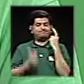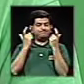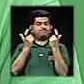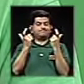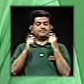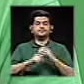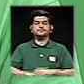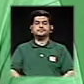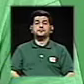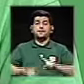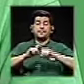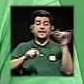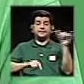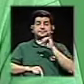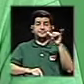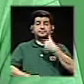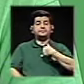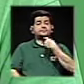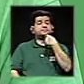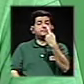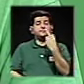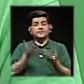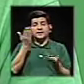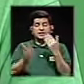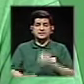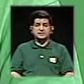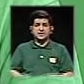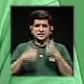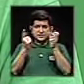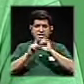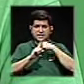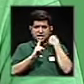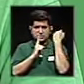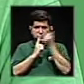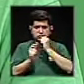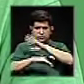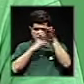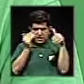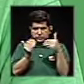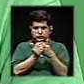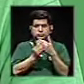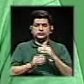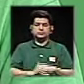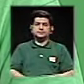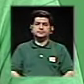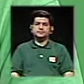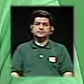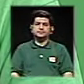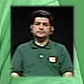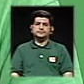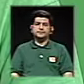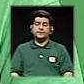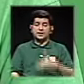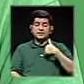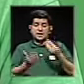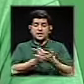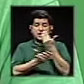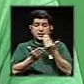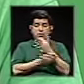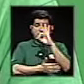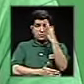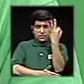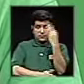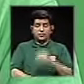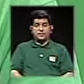verdad eh pero también yo diría que también ha ganado la sociedad en su conjunto porque han habido nuevas formas